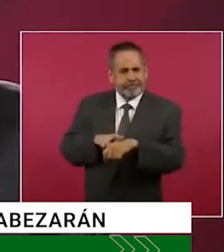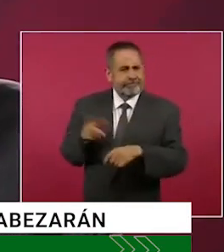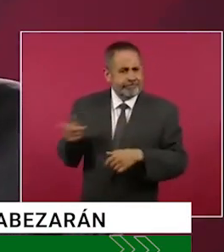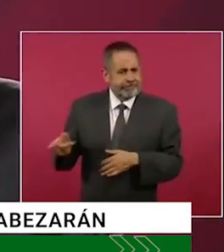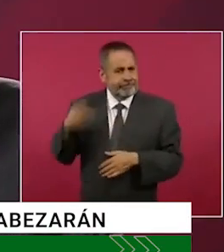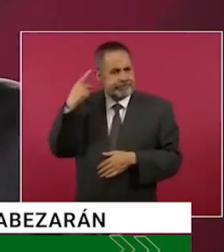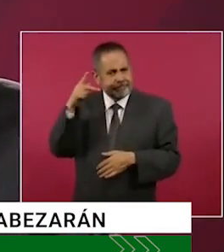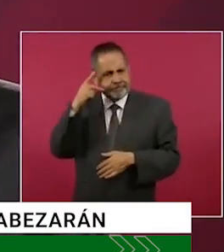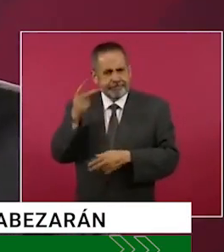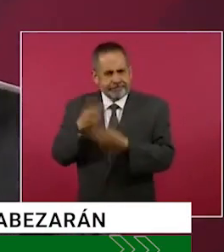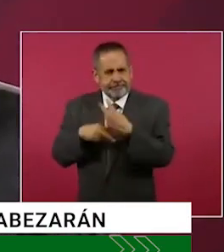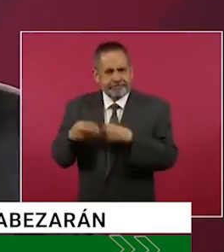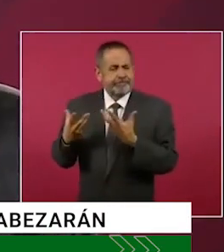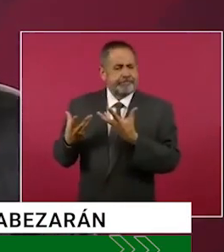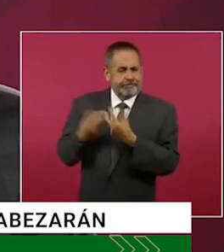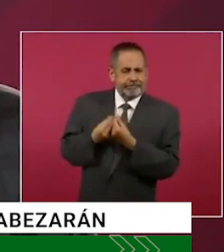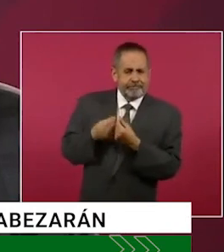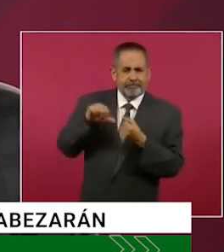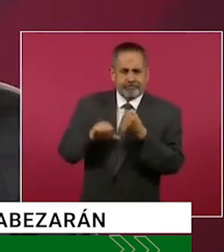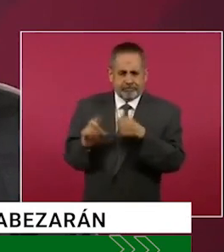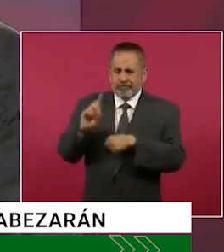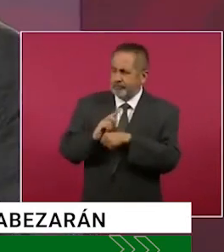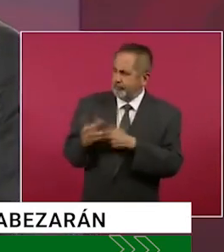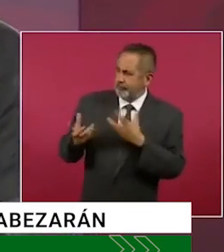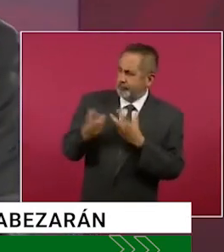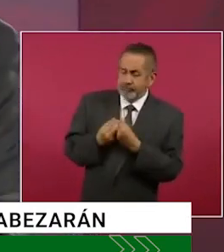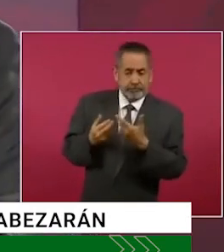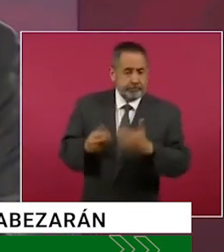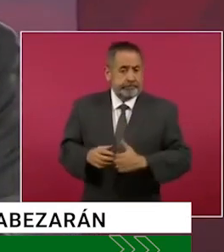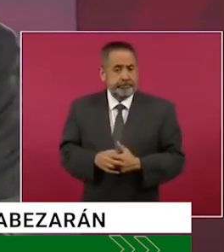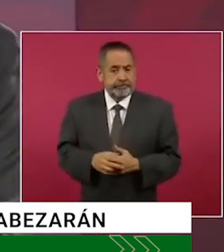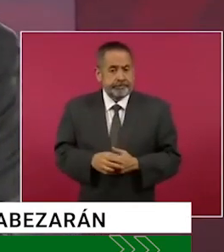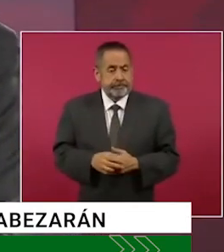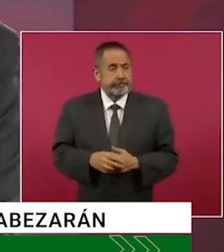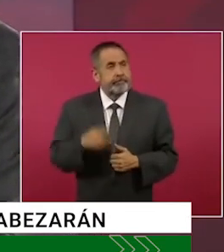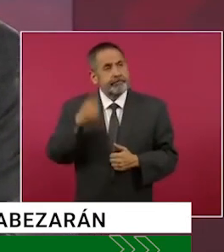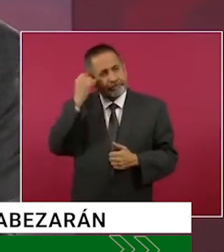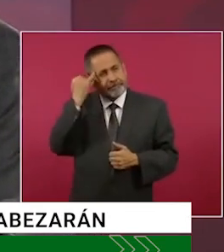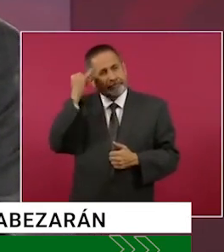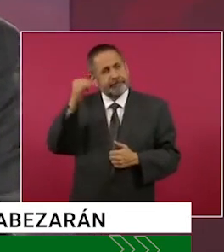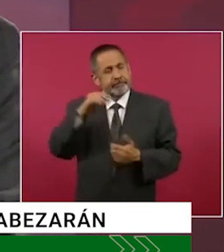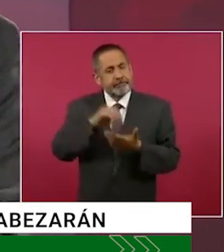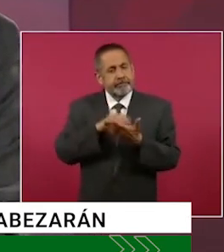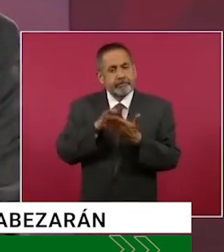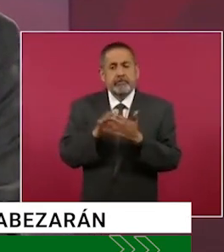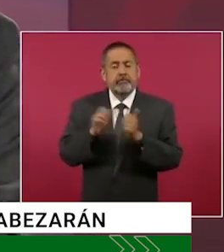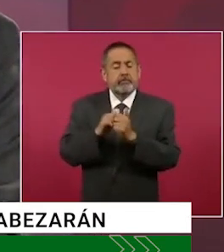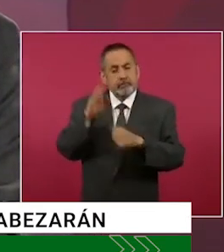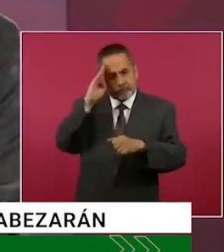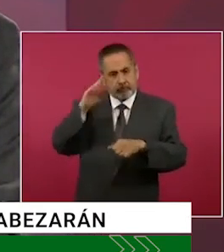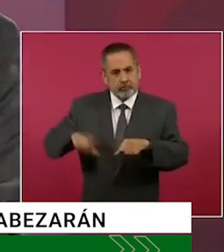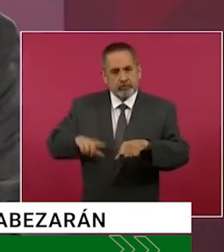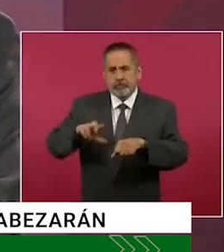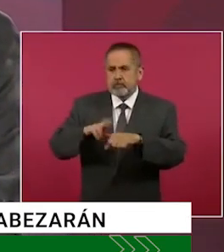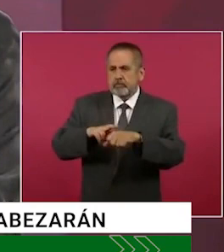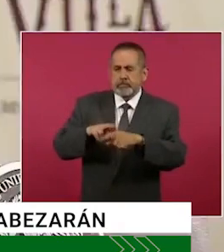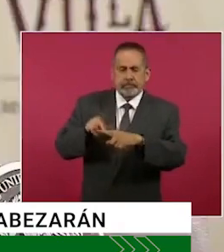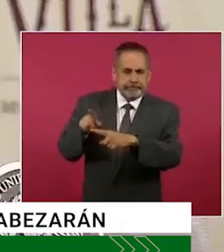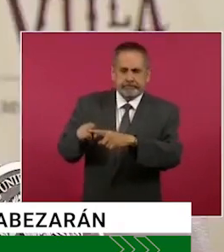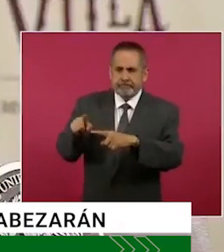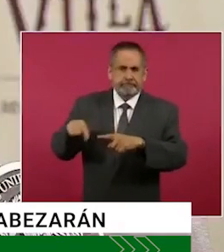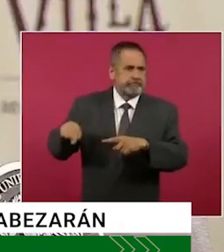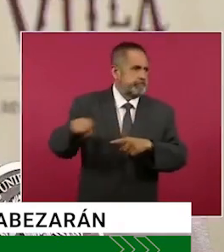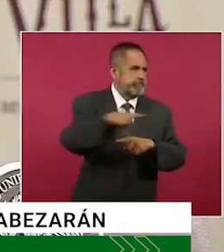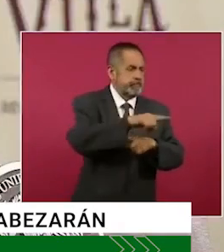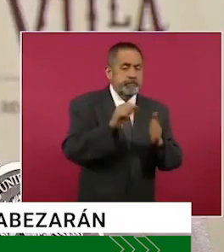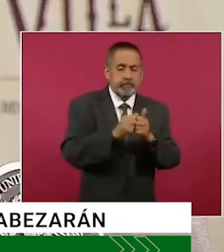20 gobernadores convocados a Palacio Nacional. Originalmente estaba programada con el señor presidente, nos